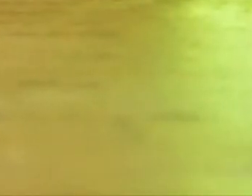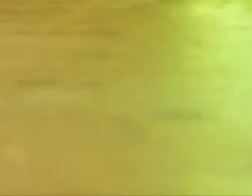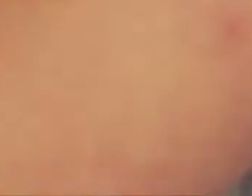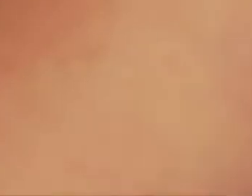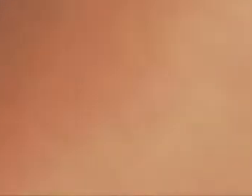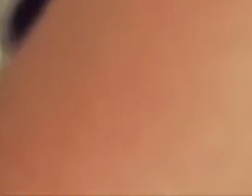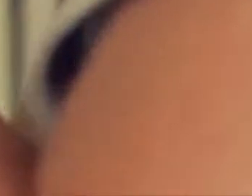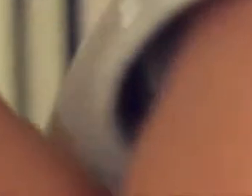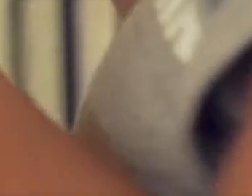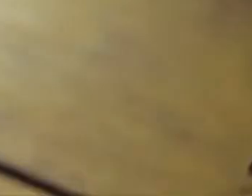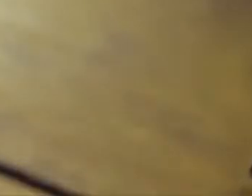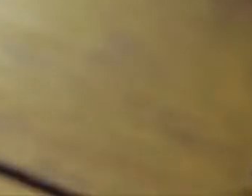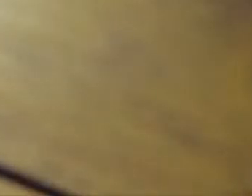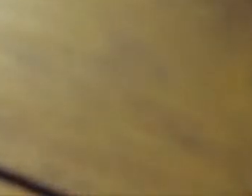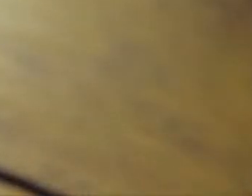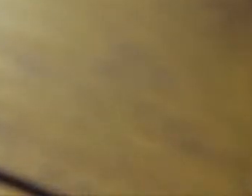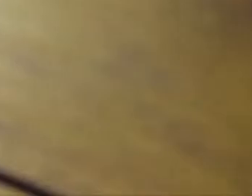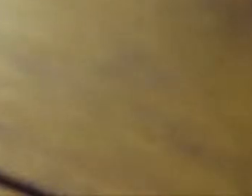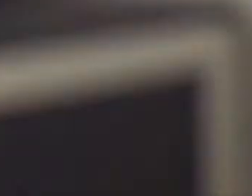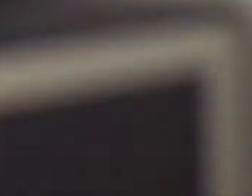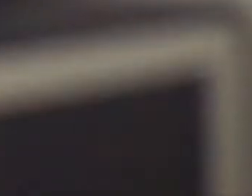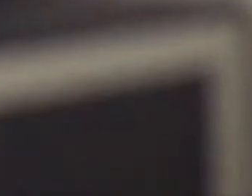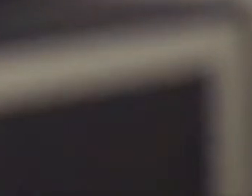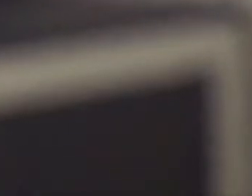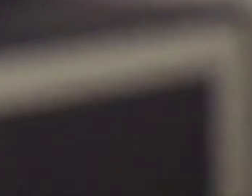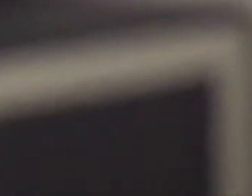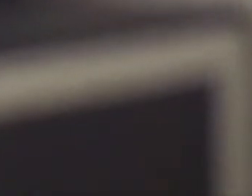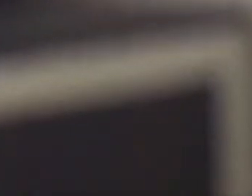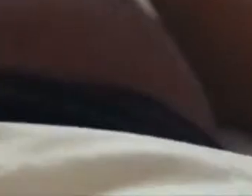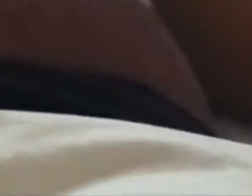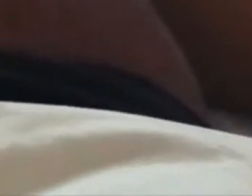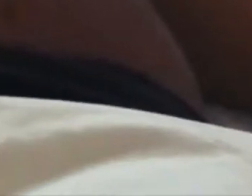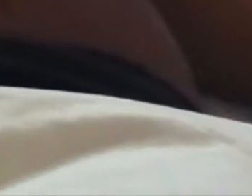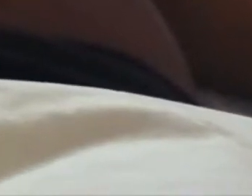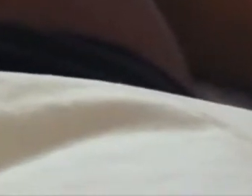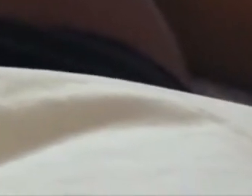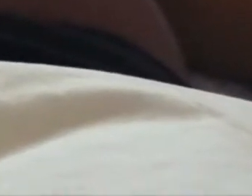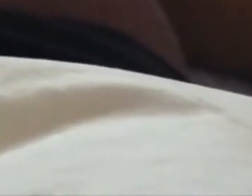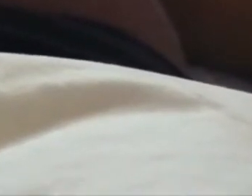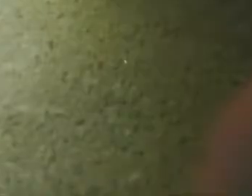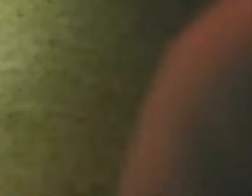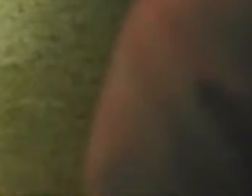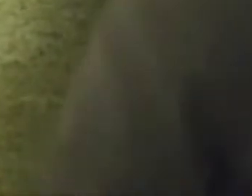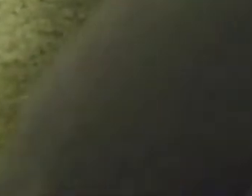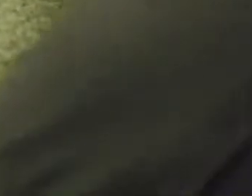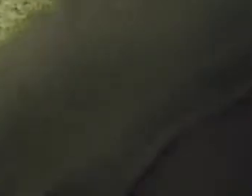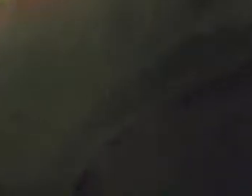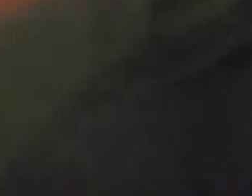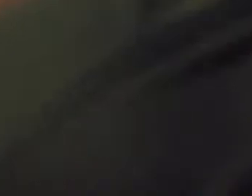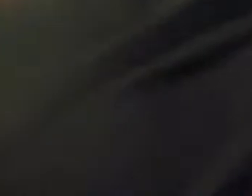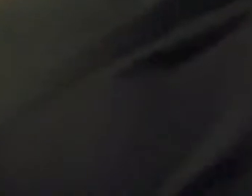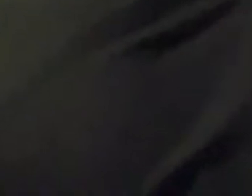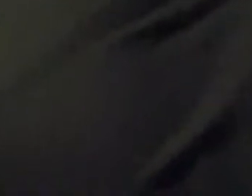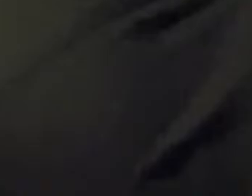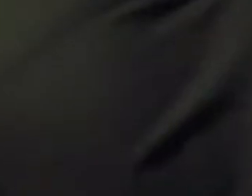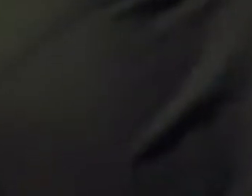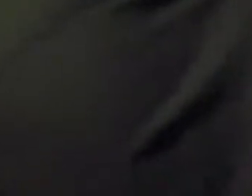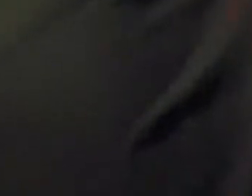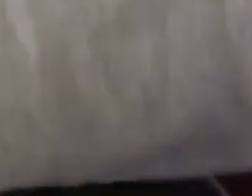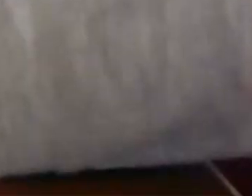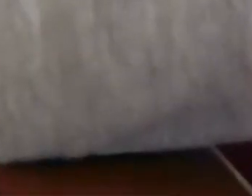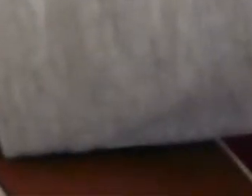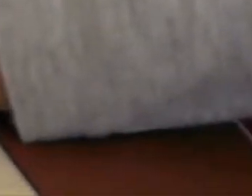El conocimiento científico por sí solo no es suficiente y el conocimiento tradicional por sí solo tal vez